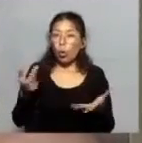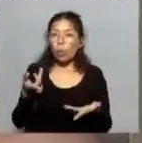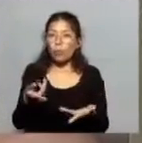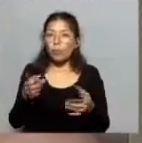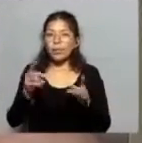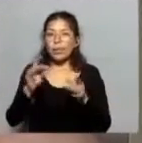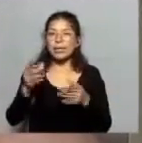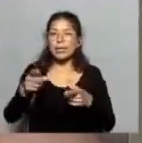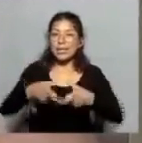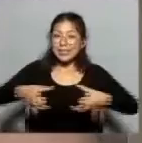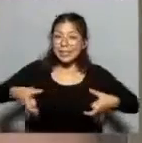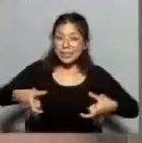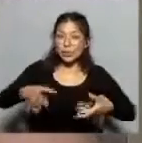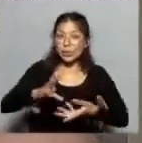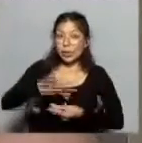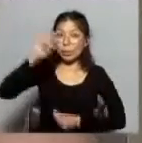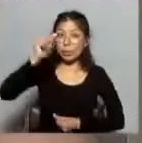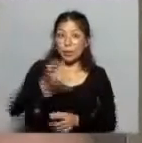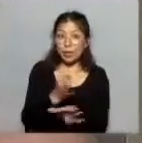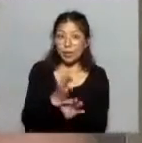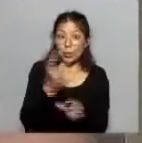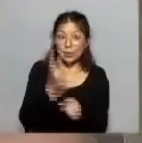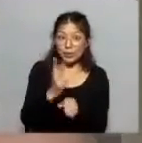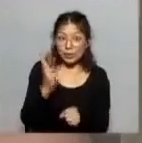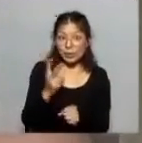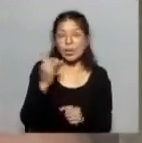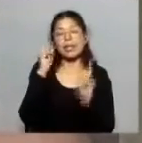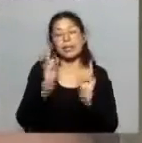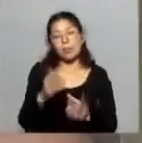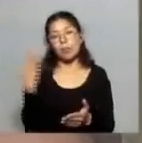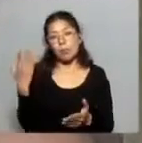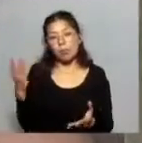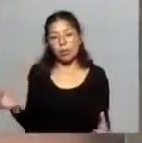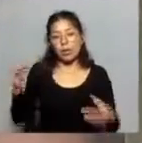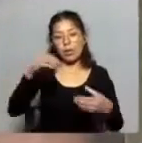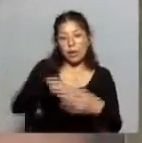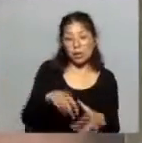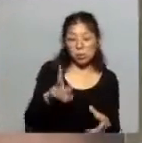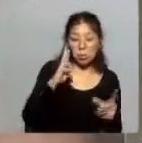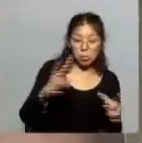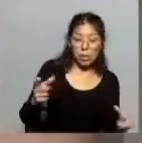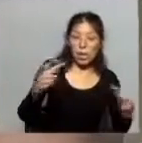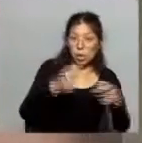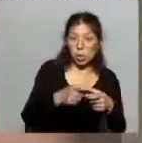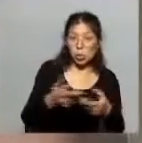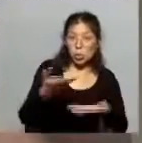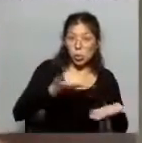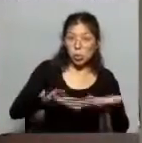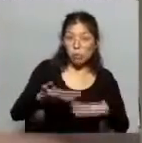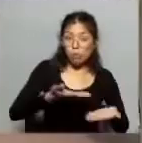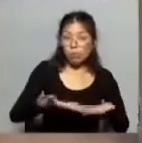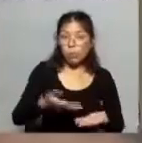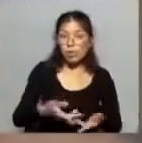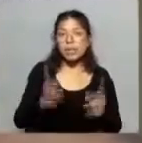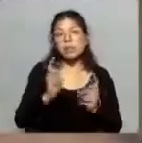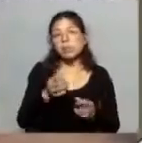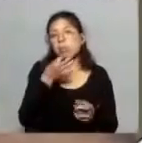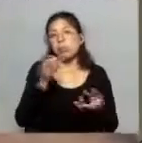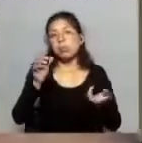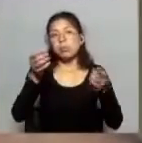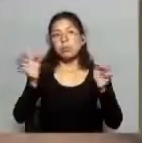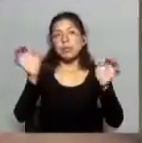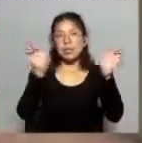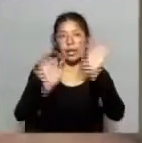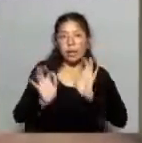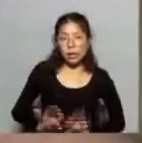estos trámites se realizan de manera gratuita eh pueden llevar también eh muchos trámites Que tengan que realizar acá en en